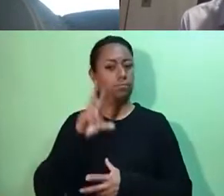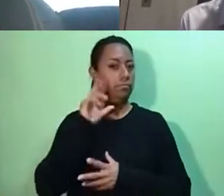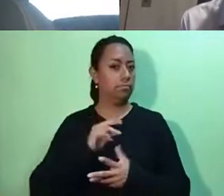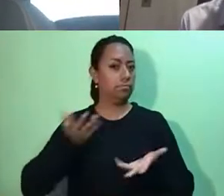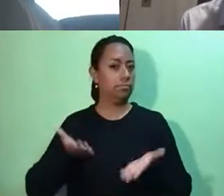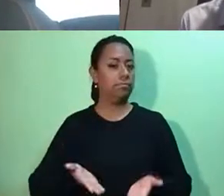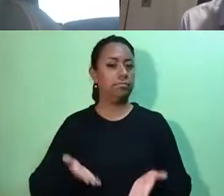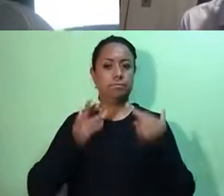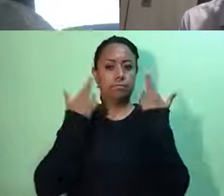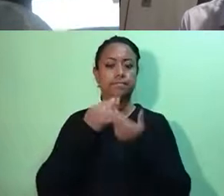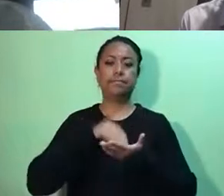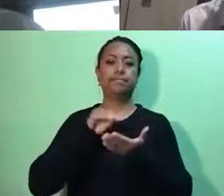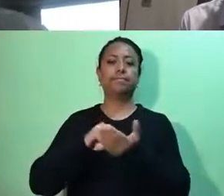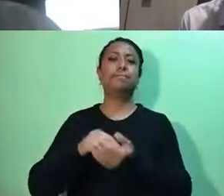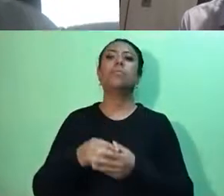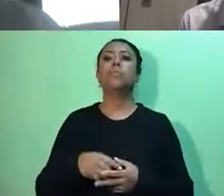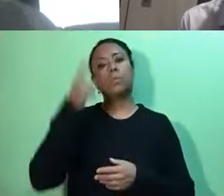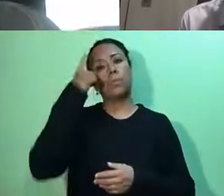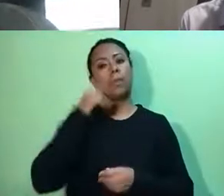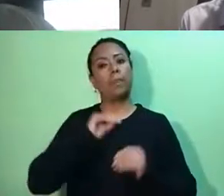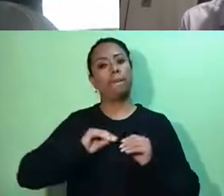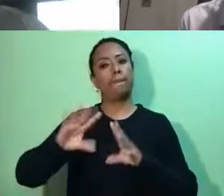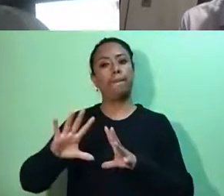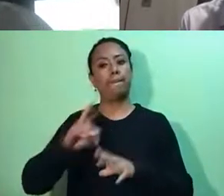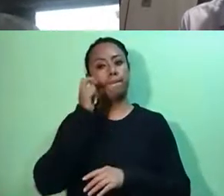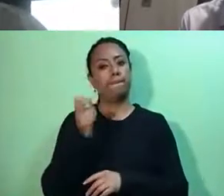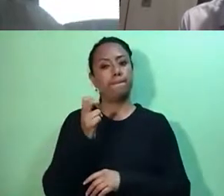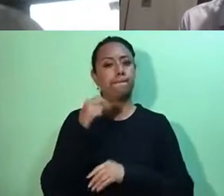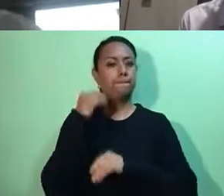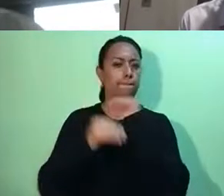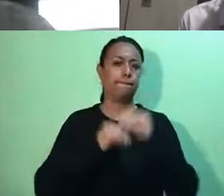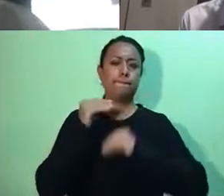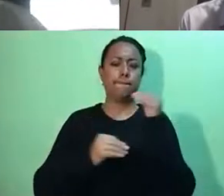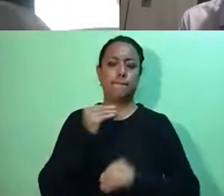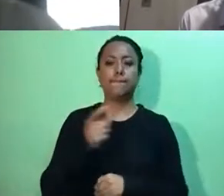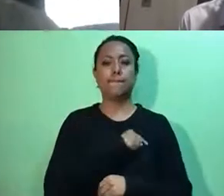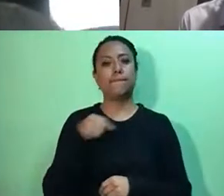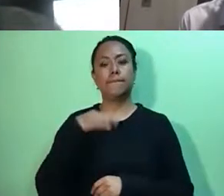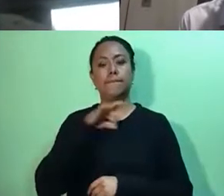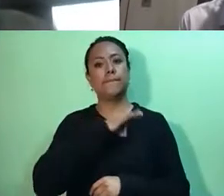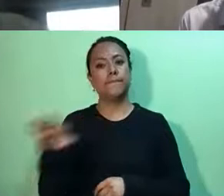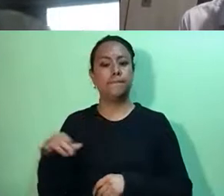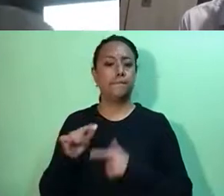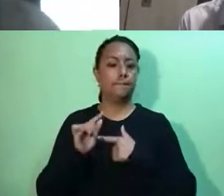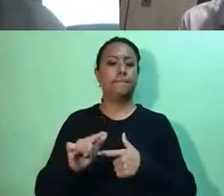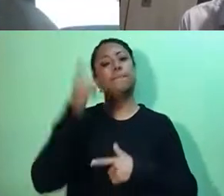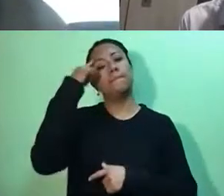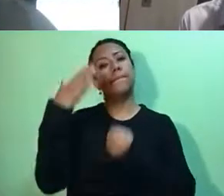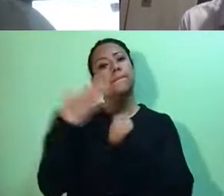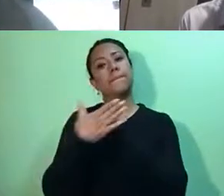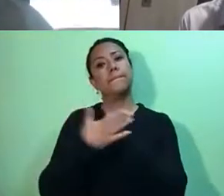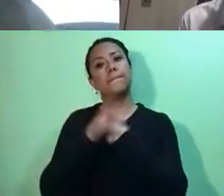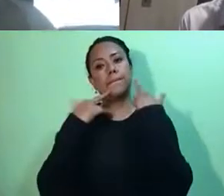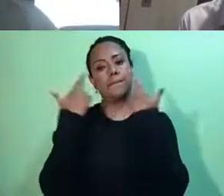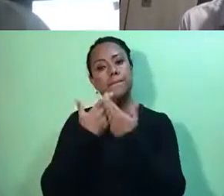la permanente, dejando esta condición de discusión, que adelantáramos esta revisión y esta discusión para la siguiente reunión de Junta de Coordinación